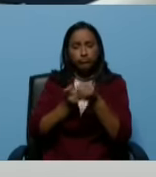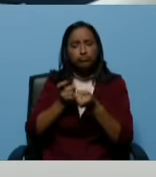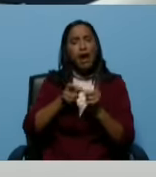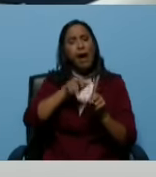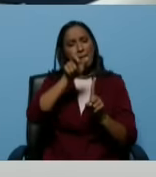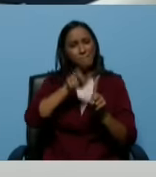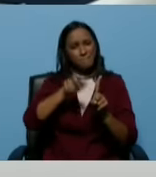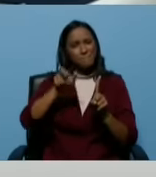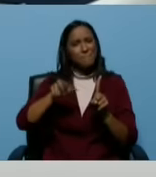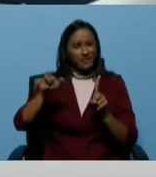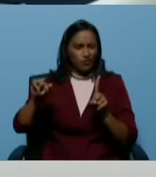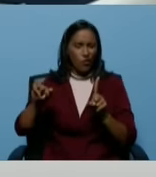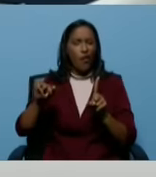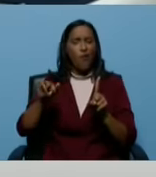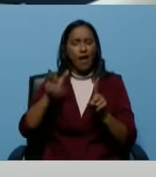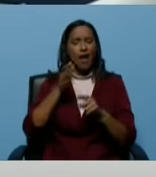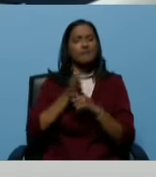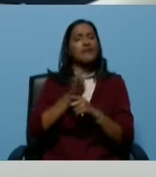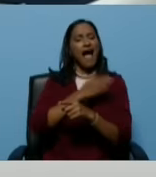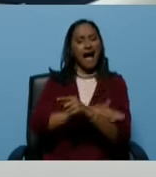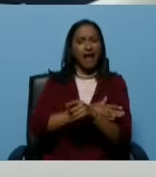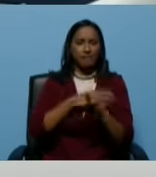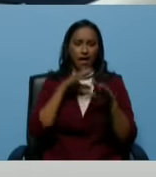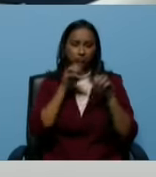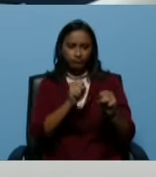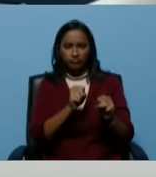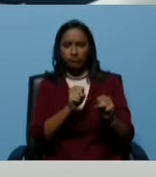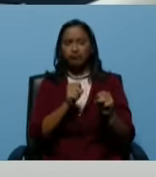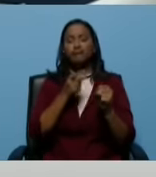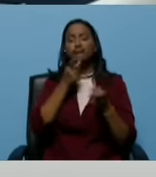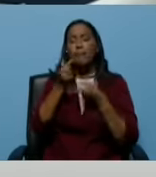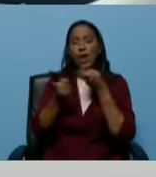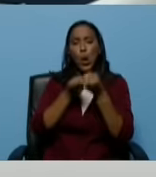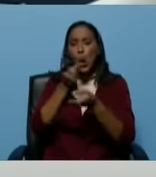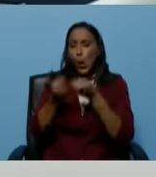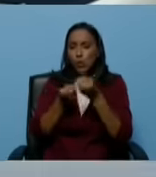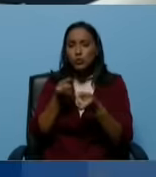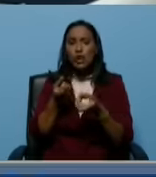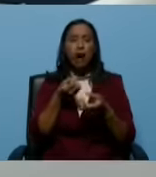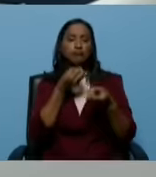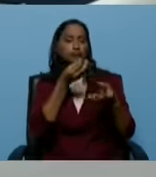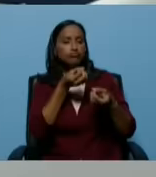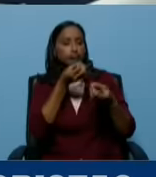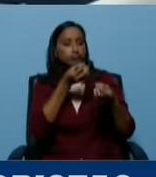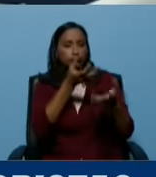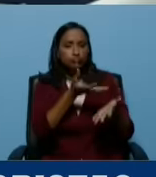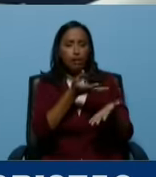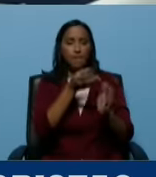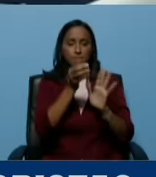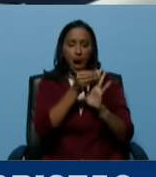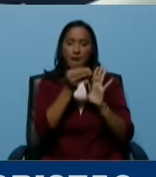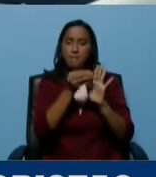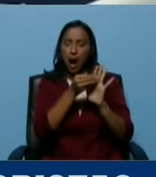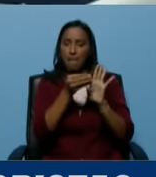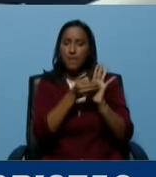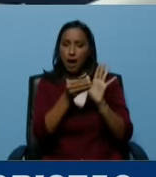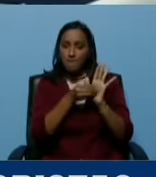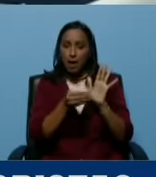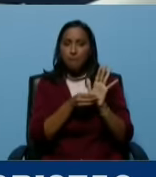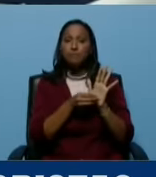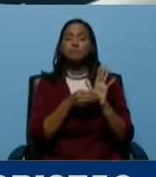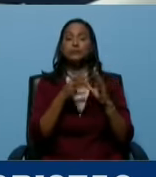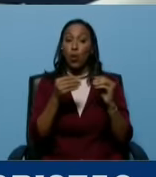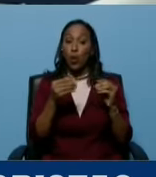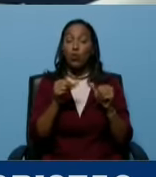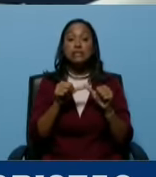sujetos previamente detenidos y que siguen hablando y delatando de lo